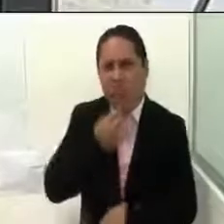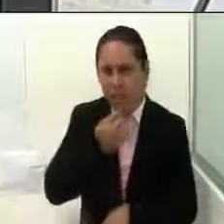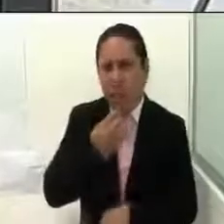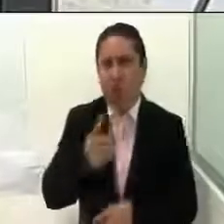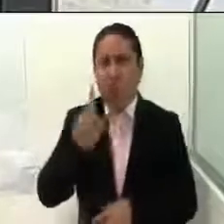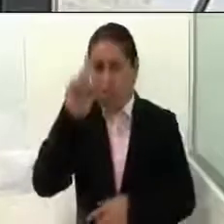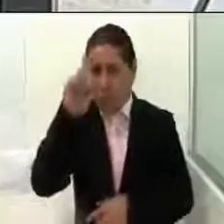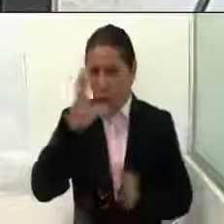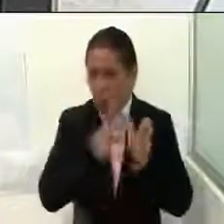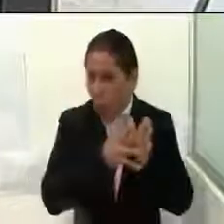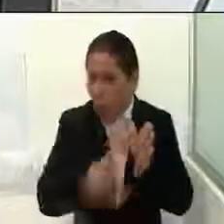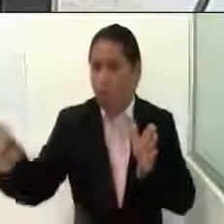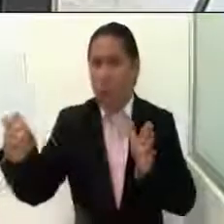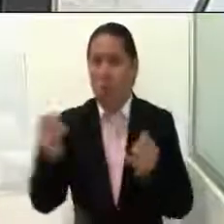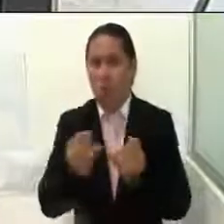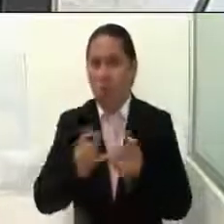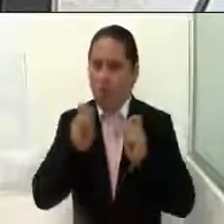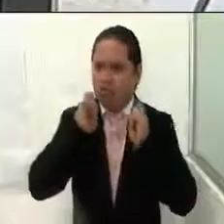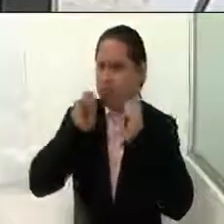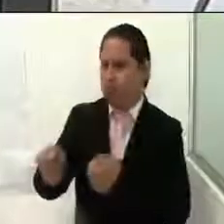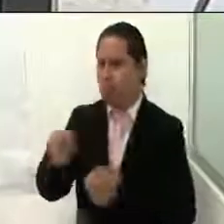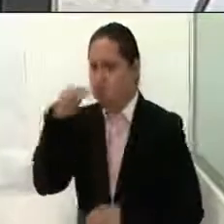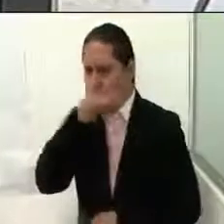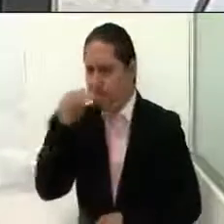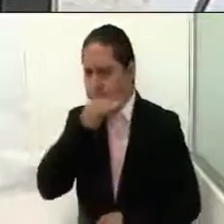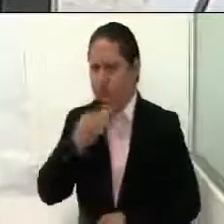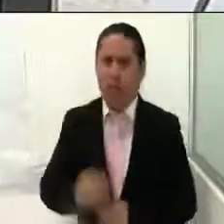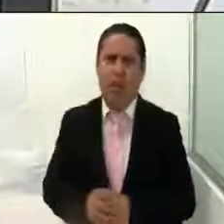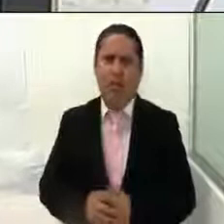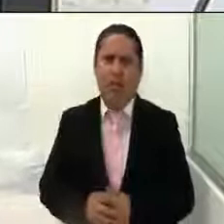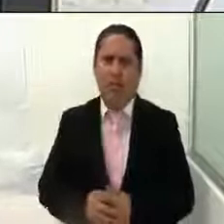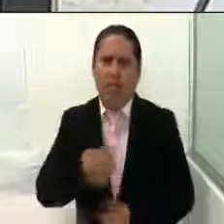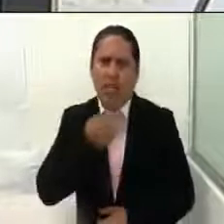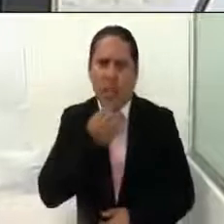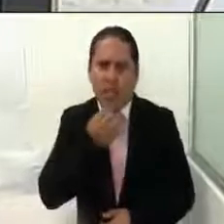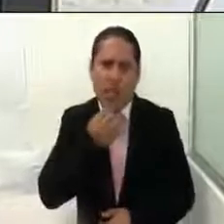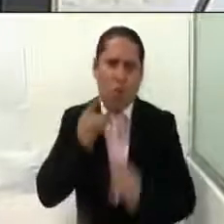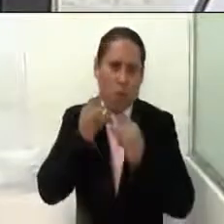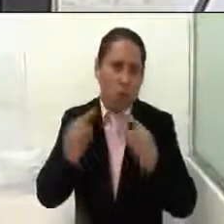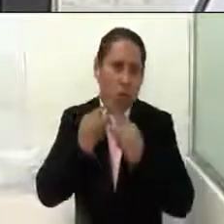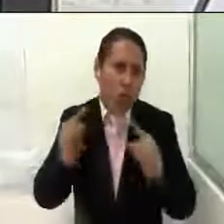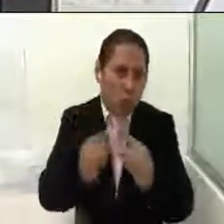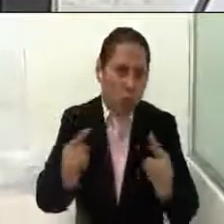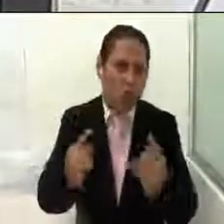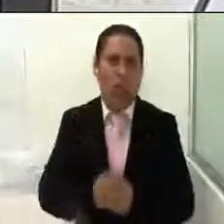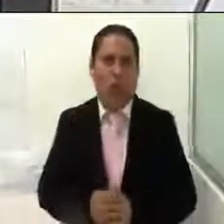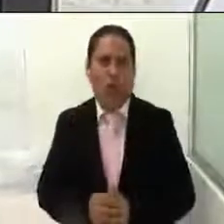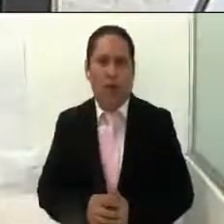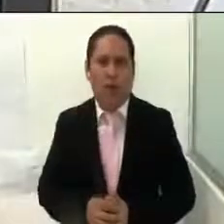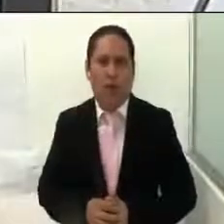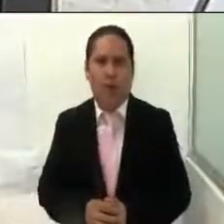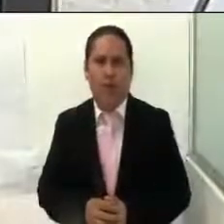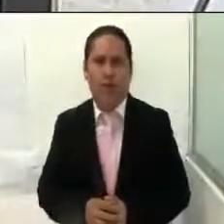certificada se les otorga de manera gratuita a los niños en campaña o sea en campaña de de